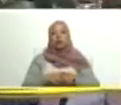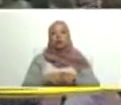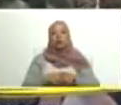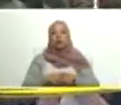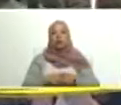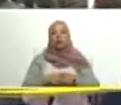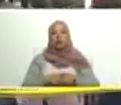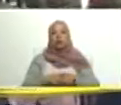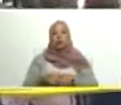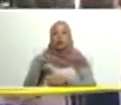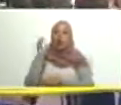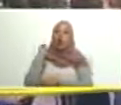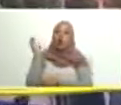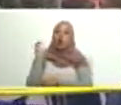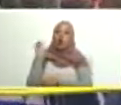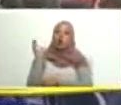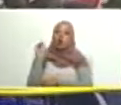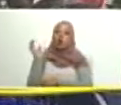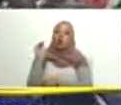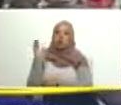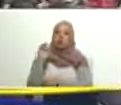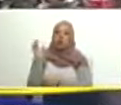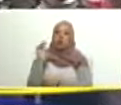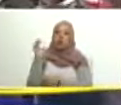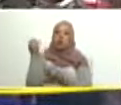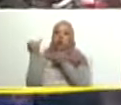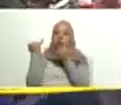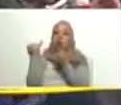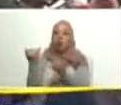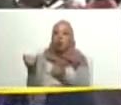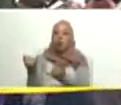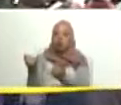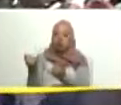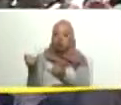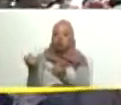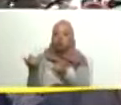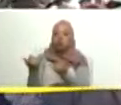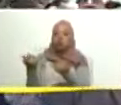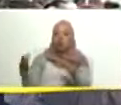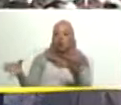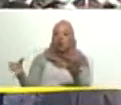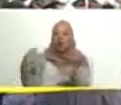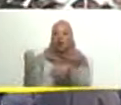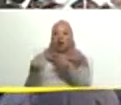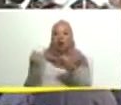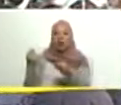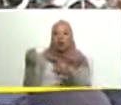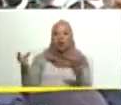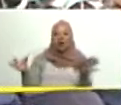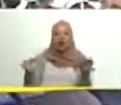El Congreso de la Nueva Época, que agrupa